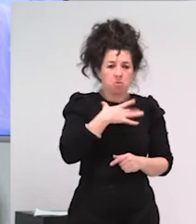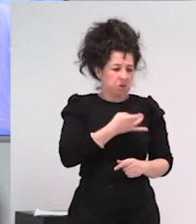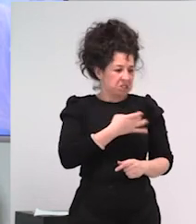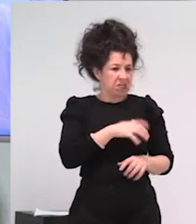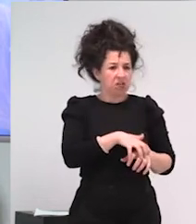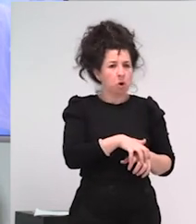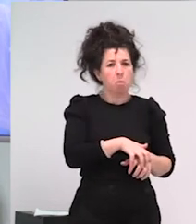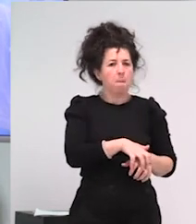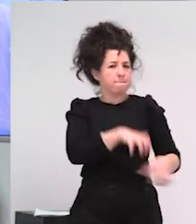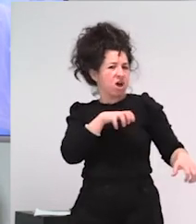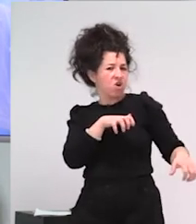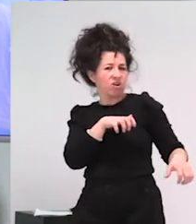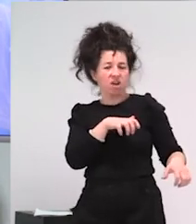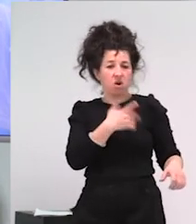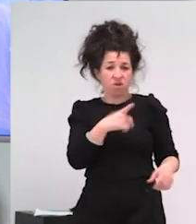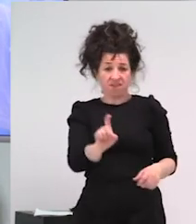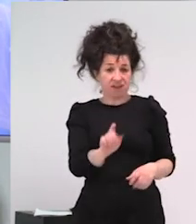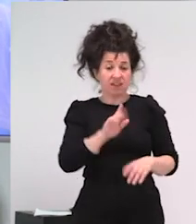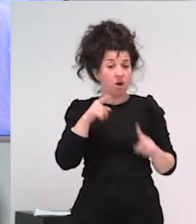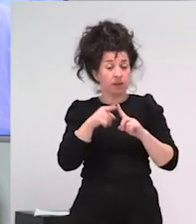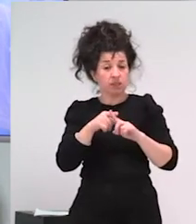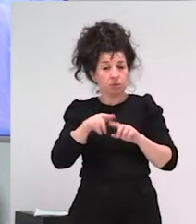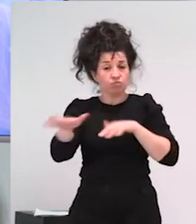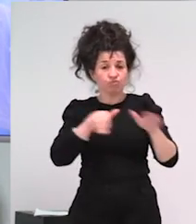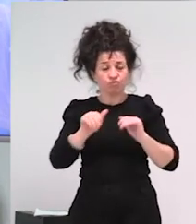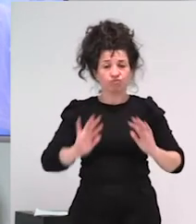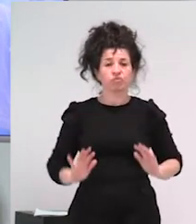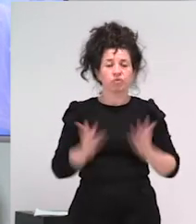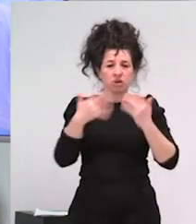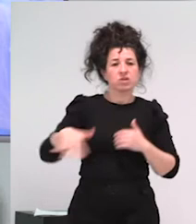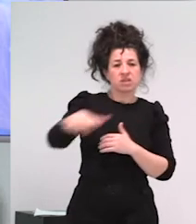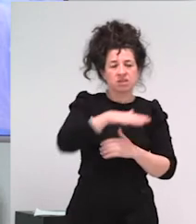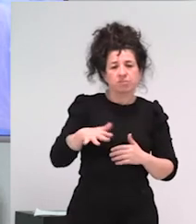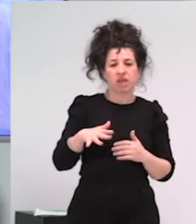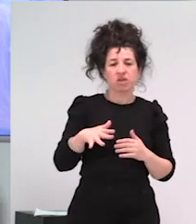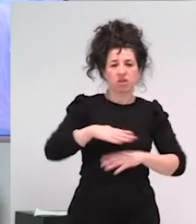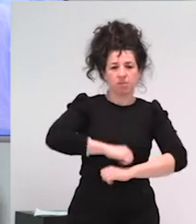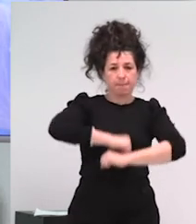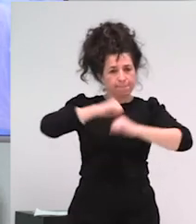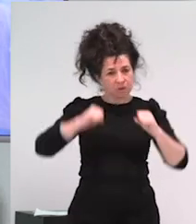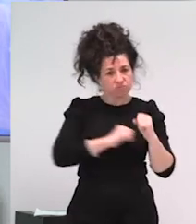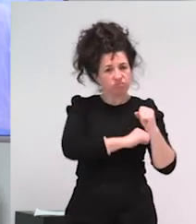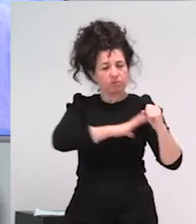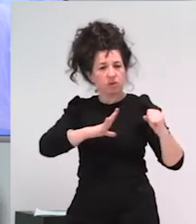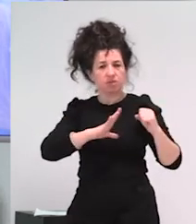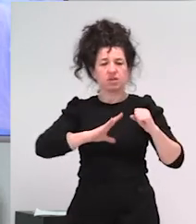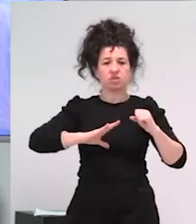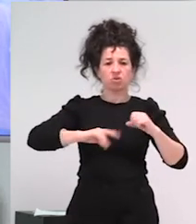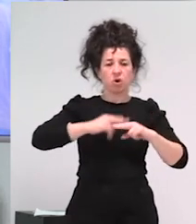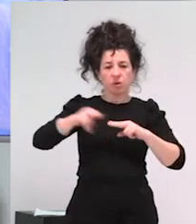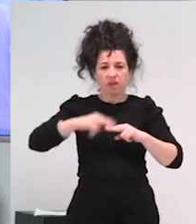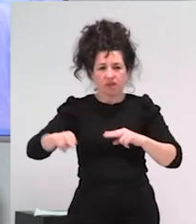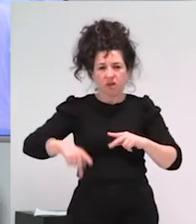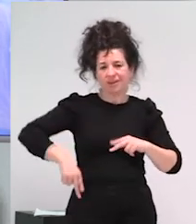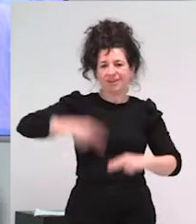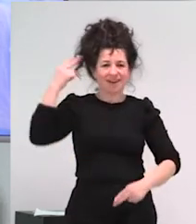mayoritario. Es un espacio de empoderamiento, de politización y de radicalización. ¿Qué quiero